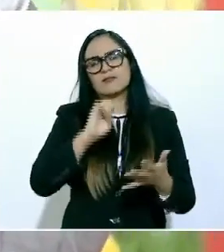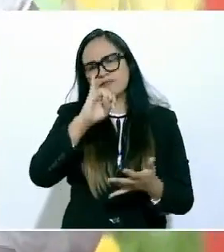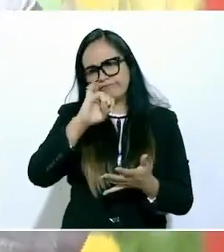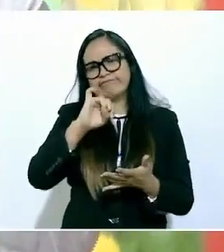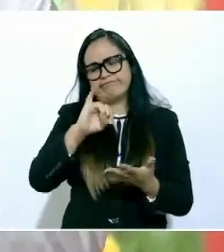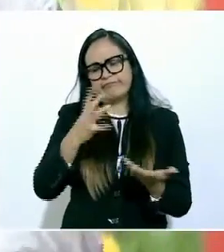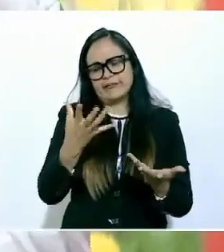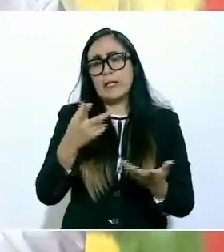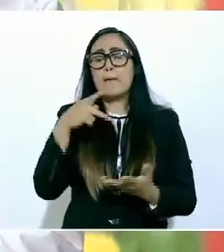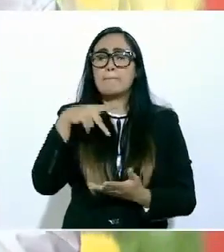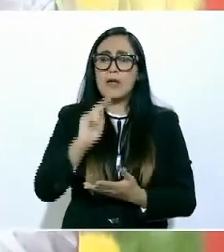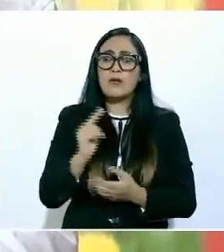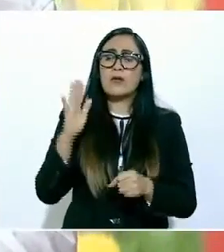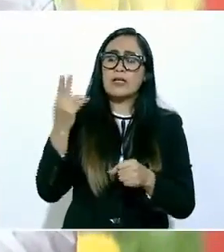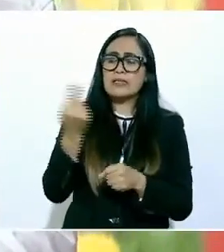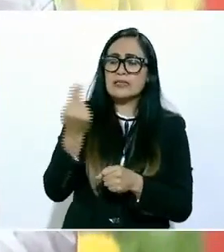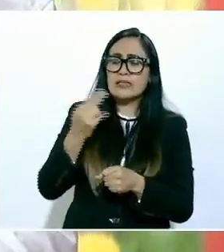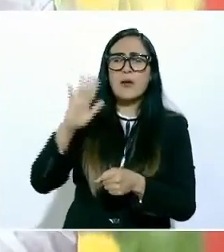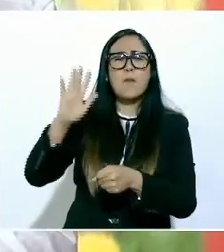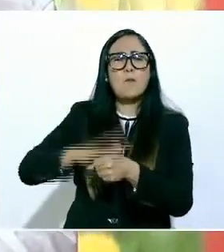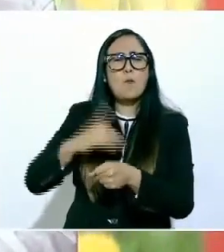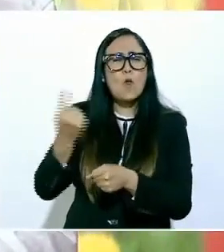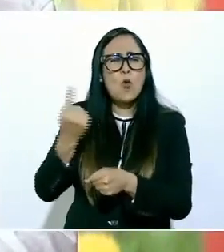es atender las causas.